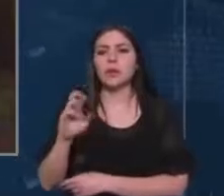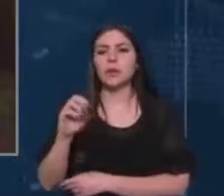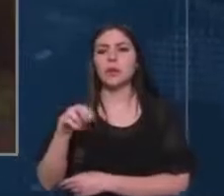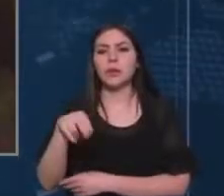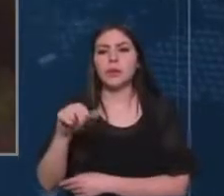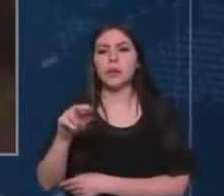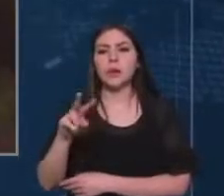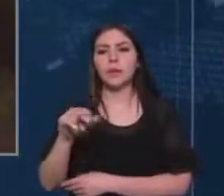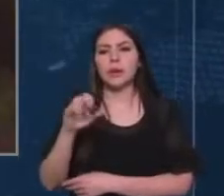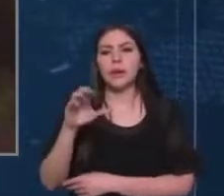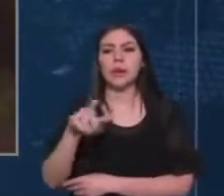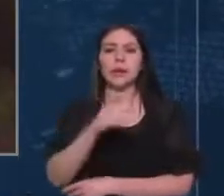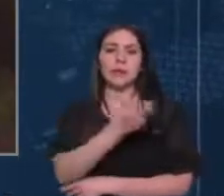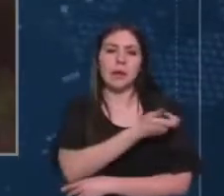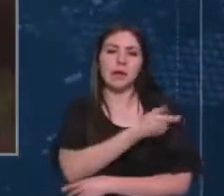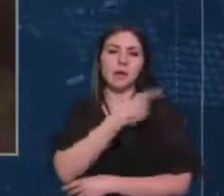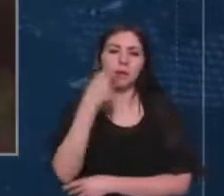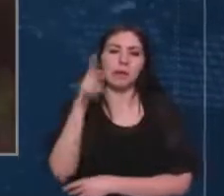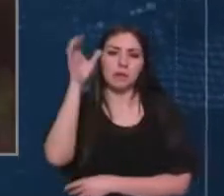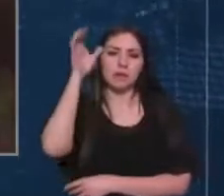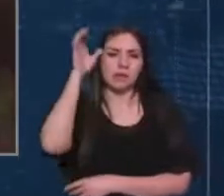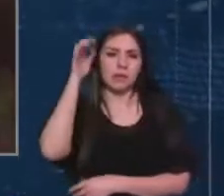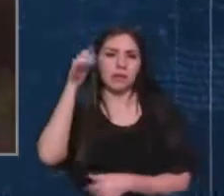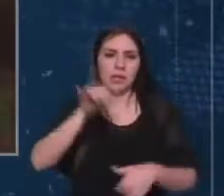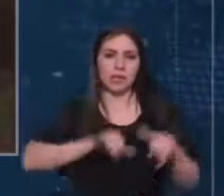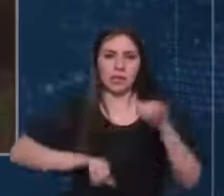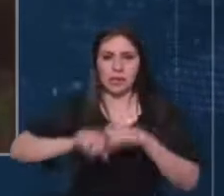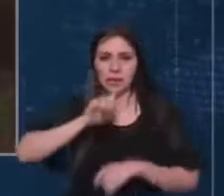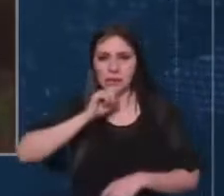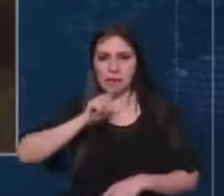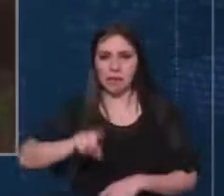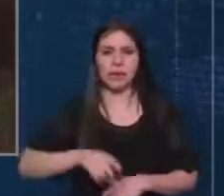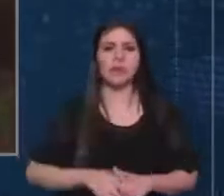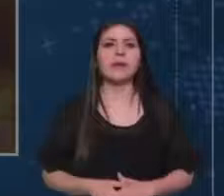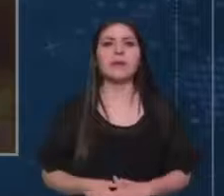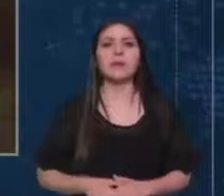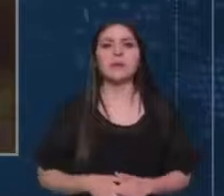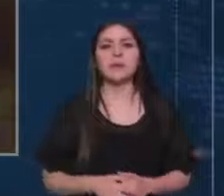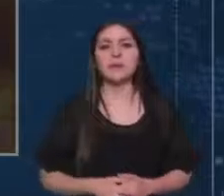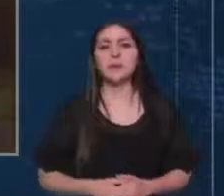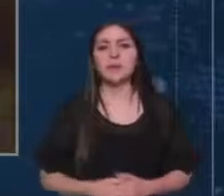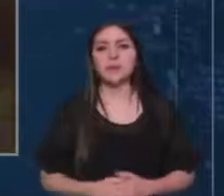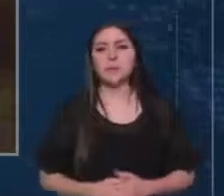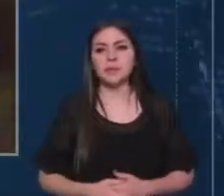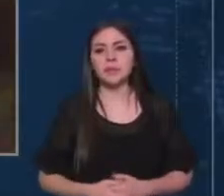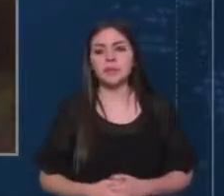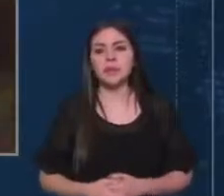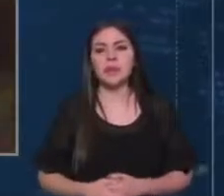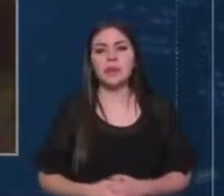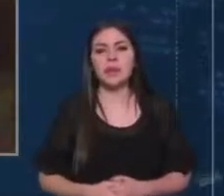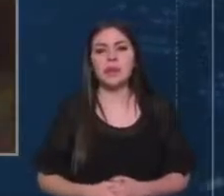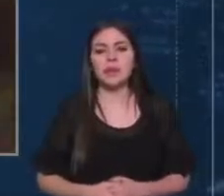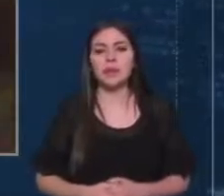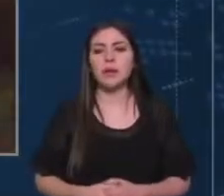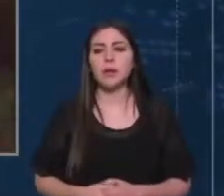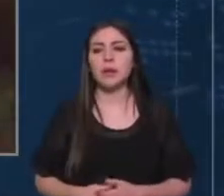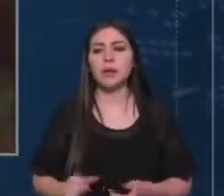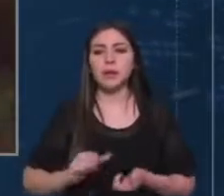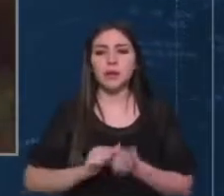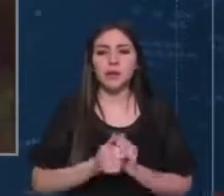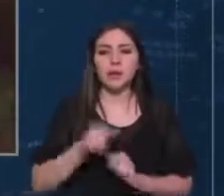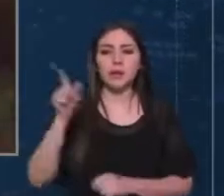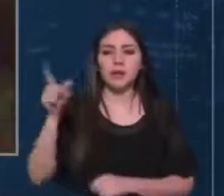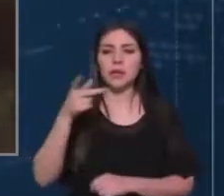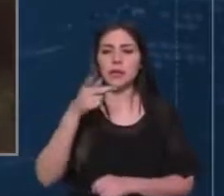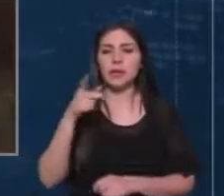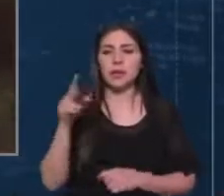también la vacuna que se fabrica en China. Y ahí también justo el vecino que tienen, que es Bosnia, donde